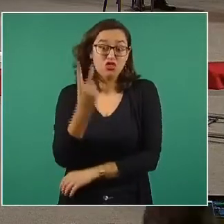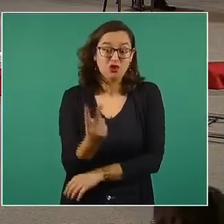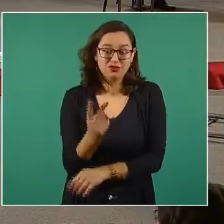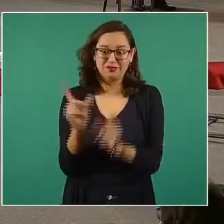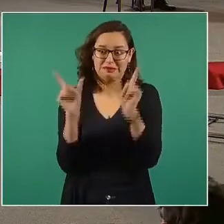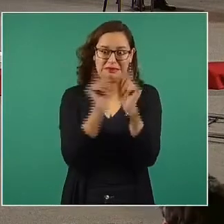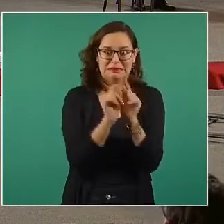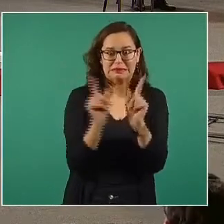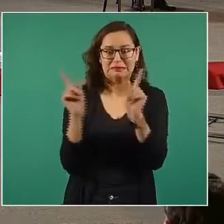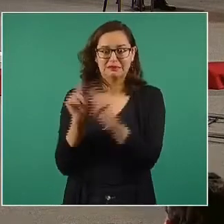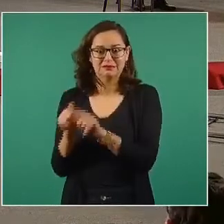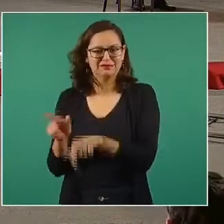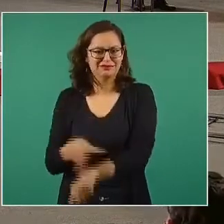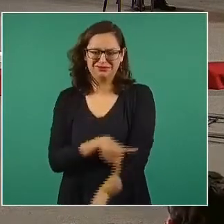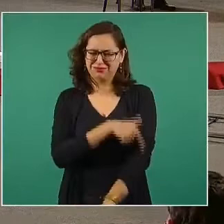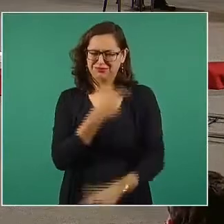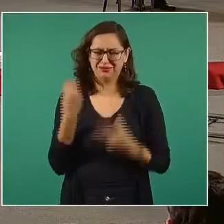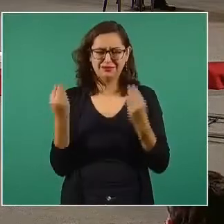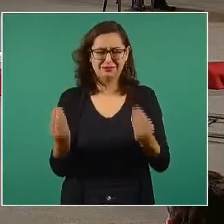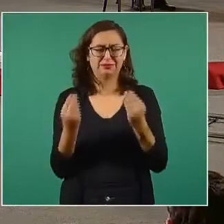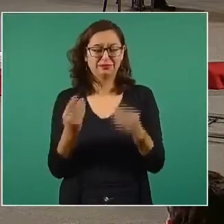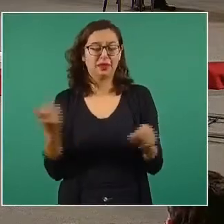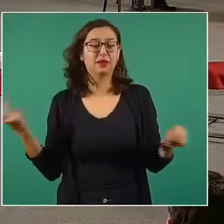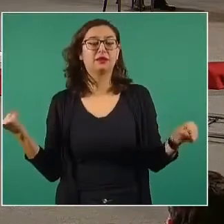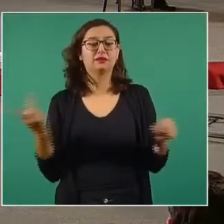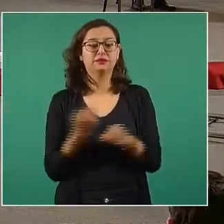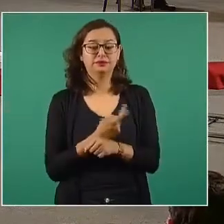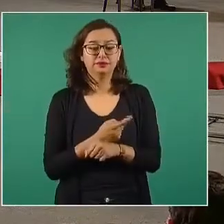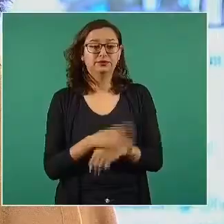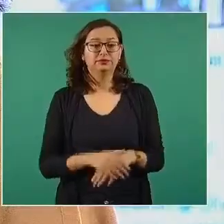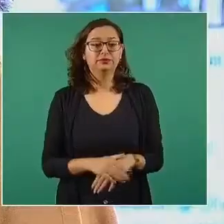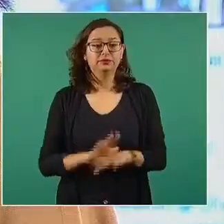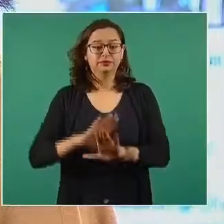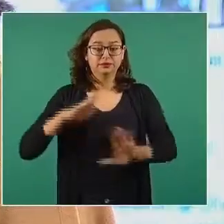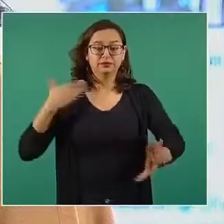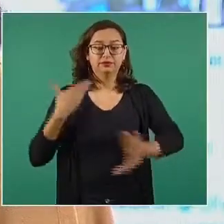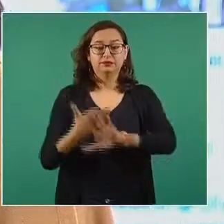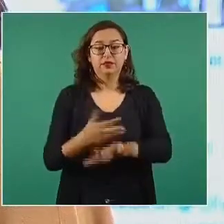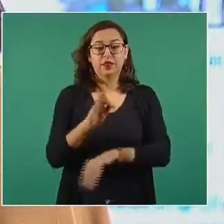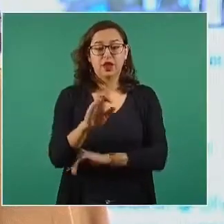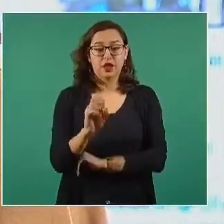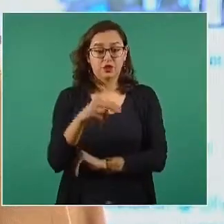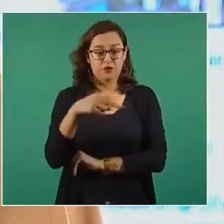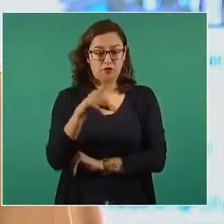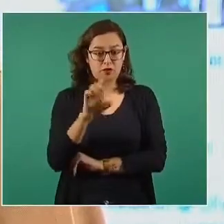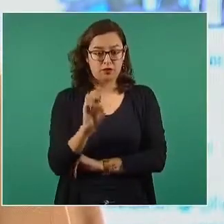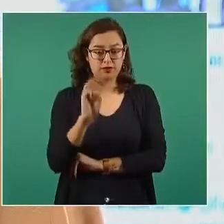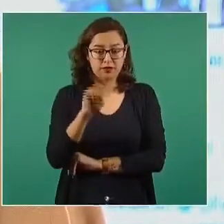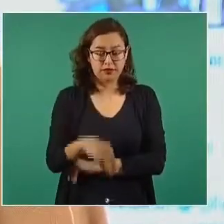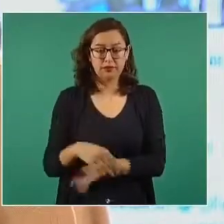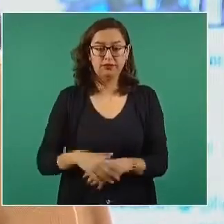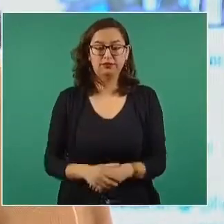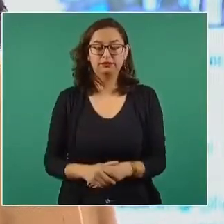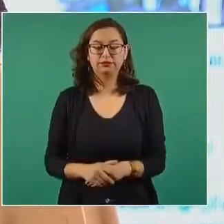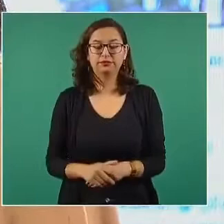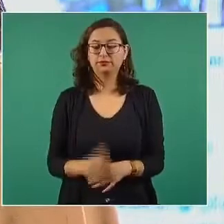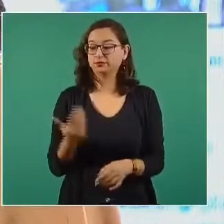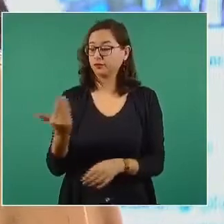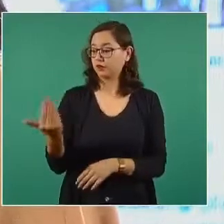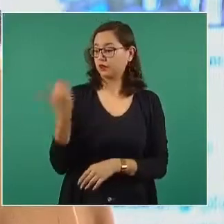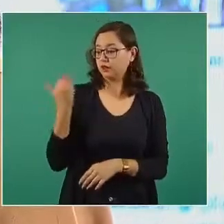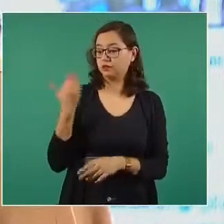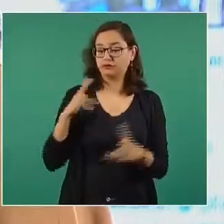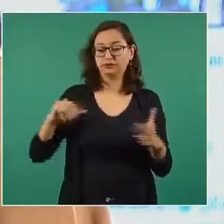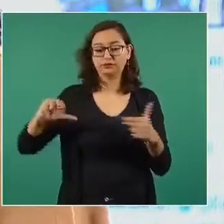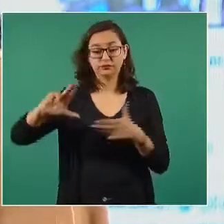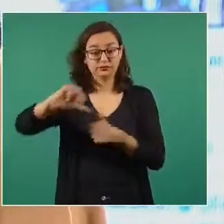con información falsa sobre el Fonden para desprestigiar al gobierno de México. A raíz de las afectaciones provocadas por el